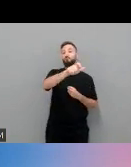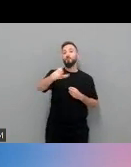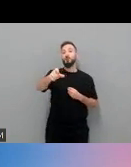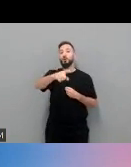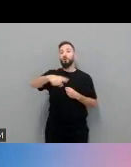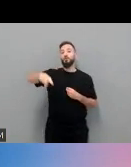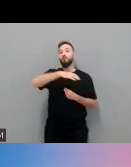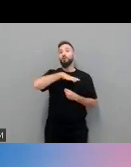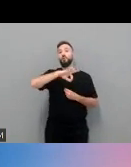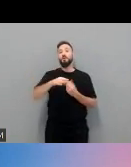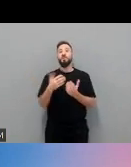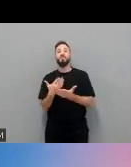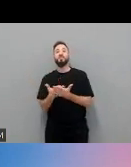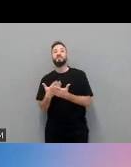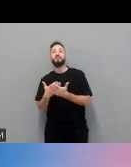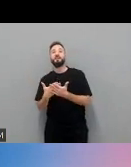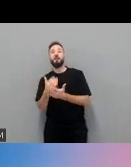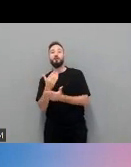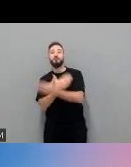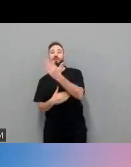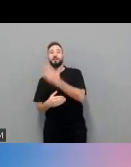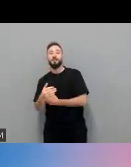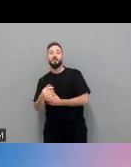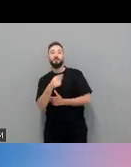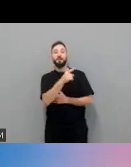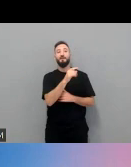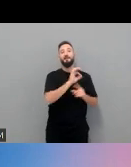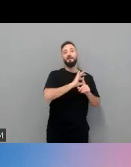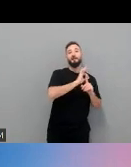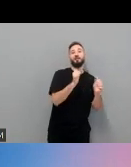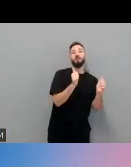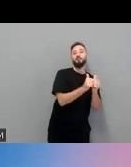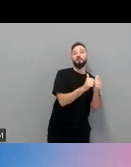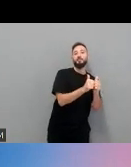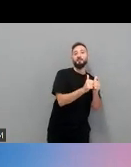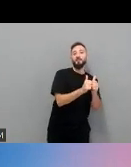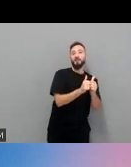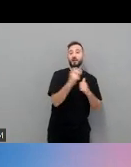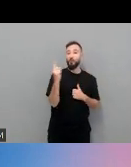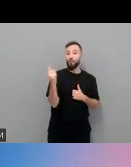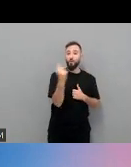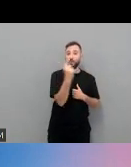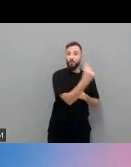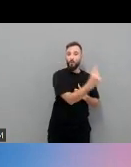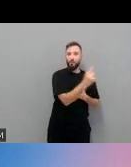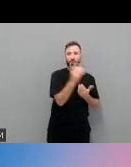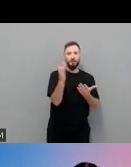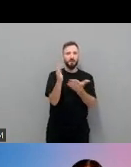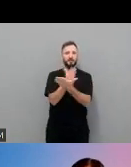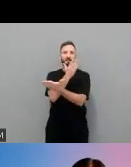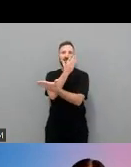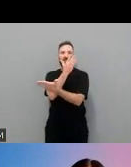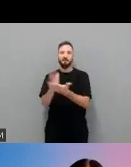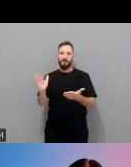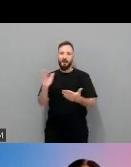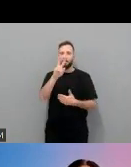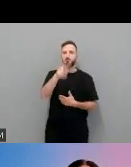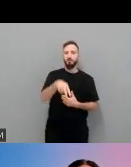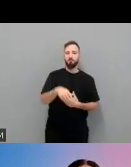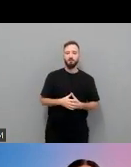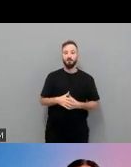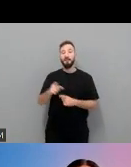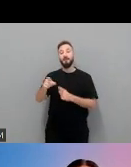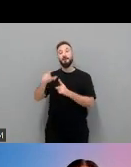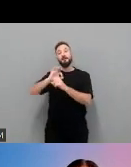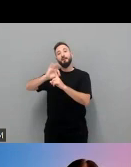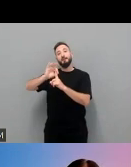un certificado de grado de discapacidad y un certificado de grado de dependencia, y cada uno nos vincula a una serie de ayudas diferenciadas.